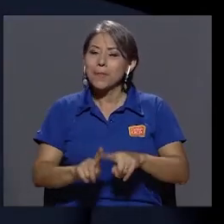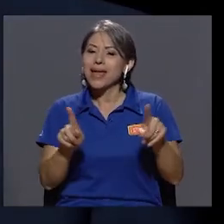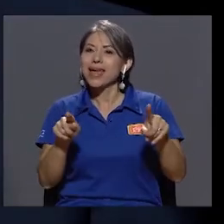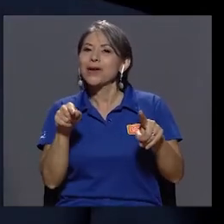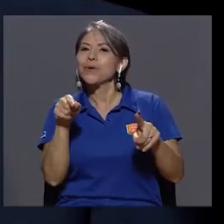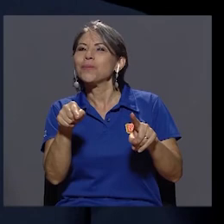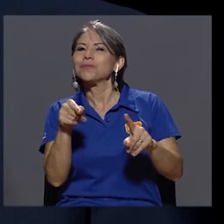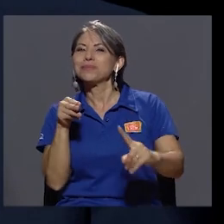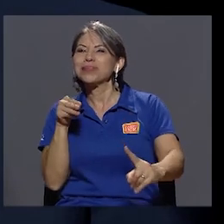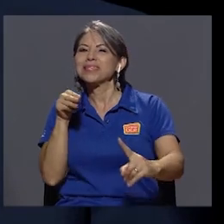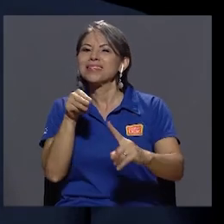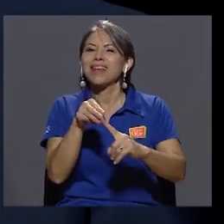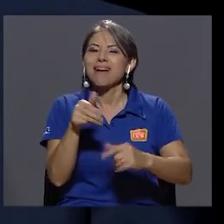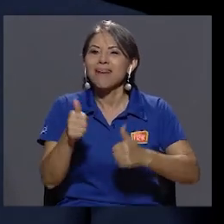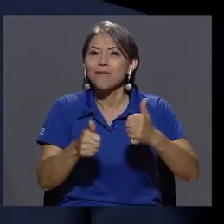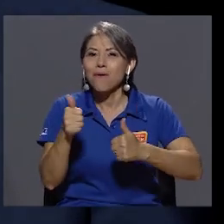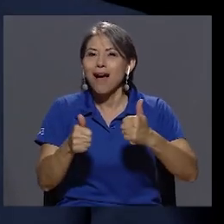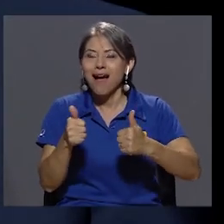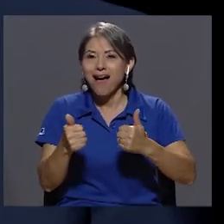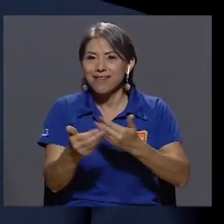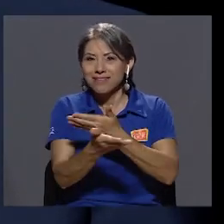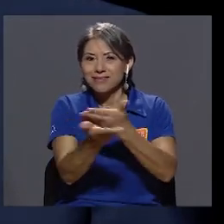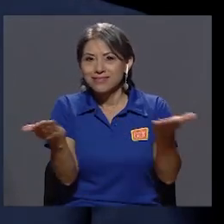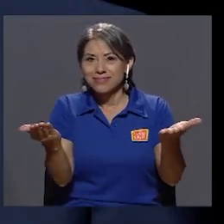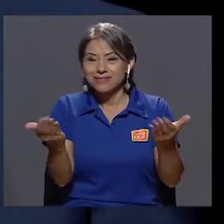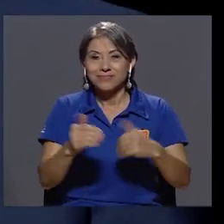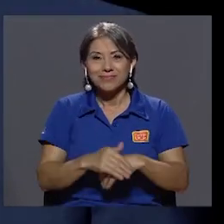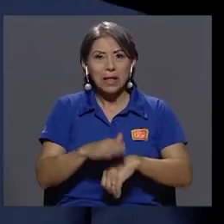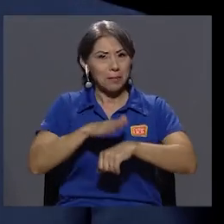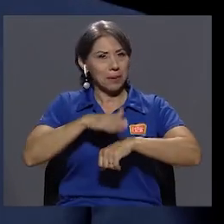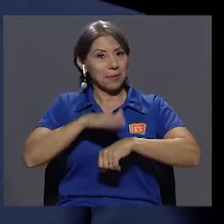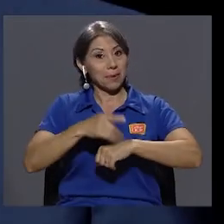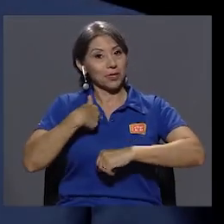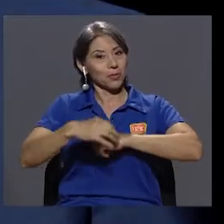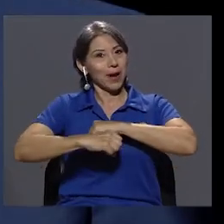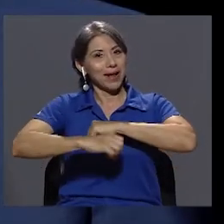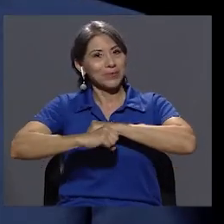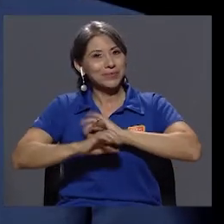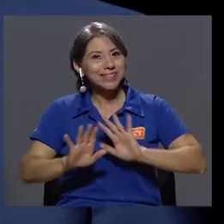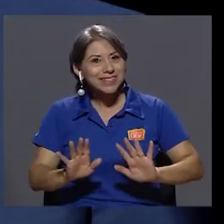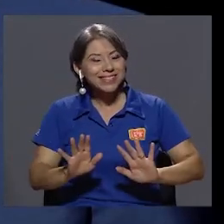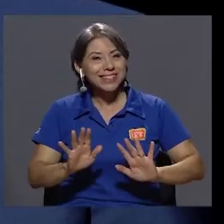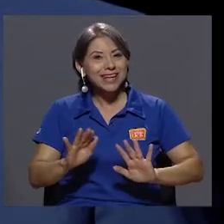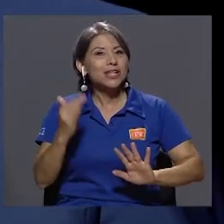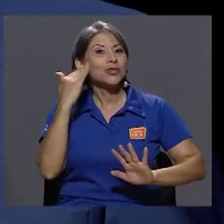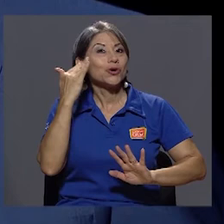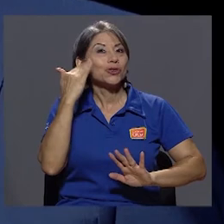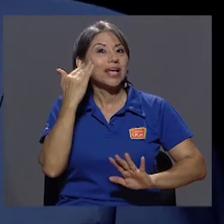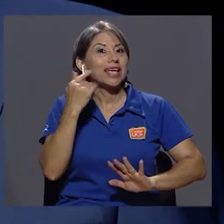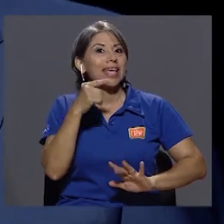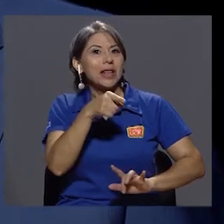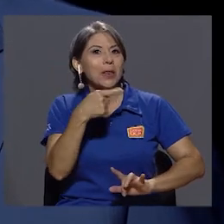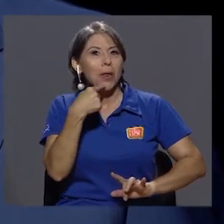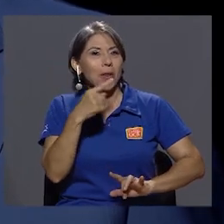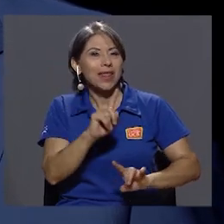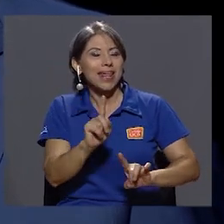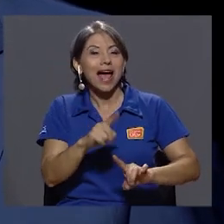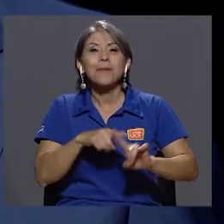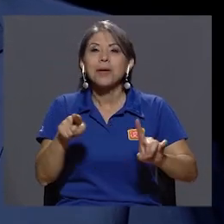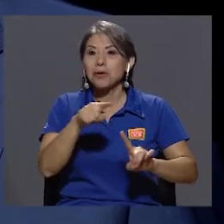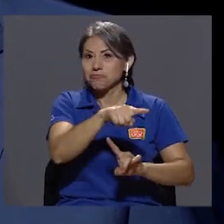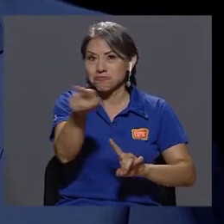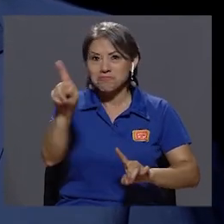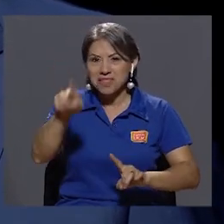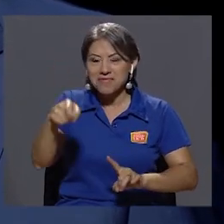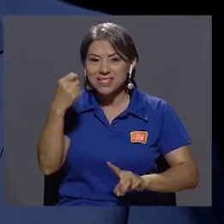cuál es el mensaje que podemos poner en la ciudadanía que permitan este anuncio porque sé que no lo diría pero que la ciudadanía